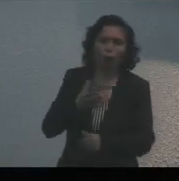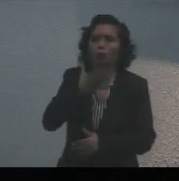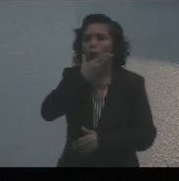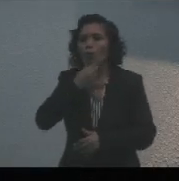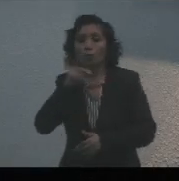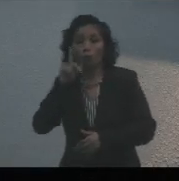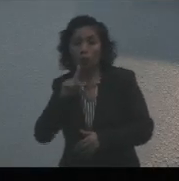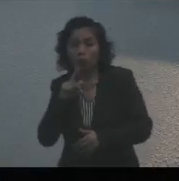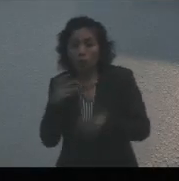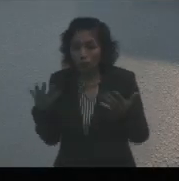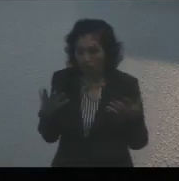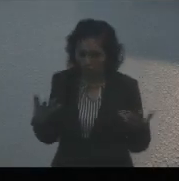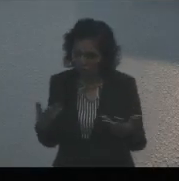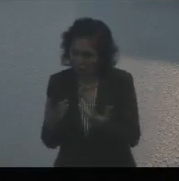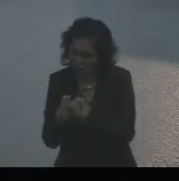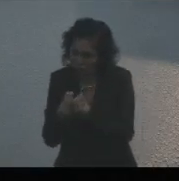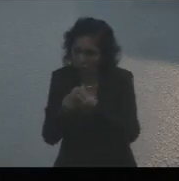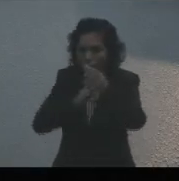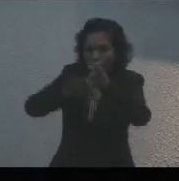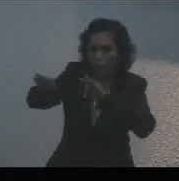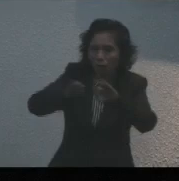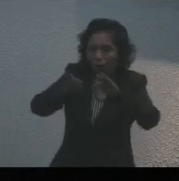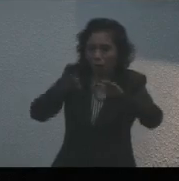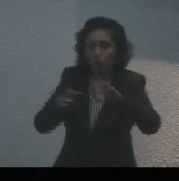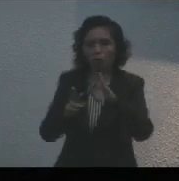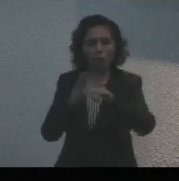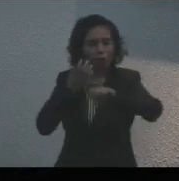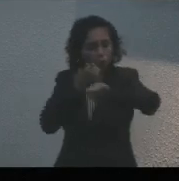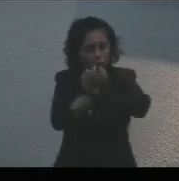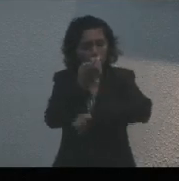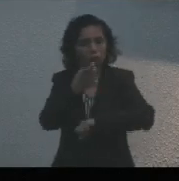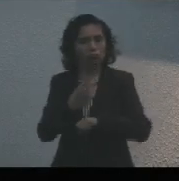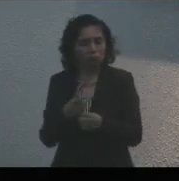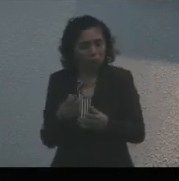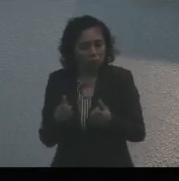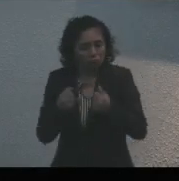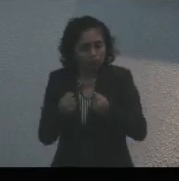hacer un mejor Quintana Roo. Un fuerte aplauso para todos ustedes.